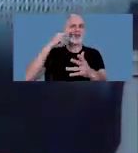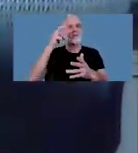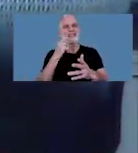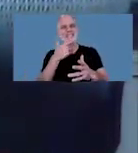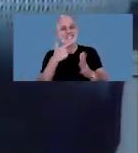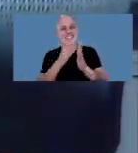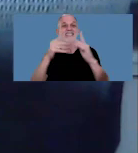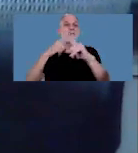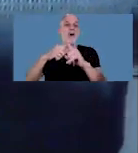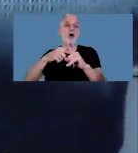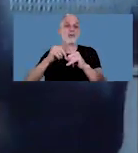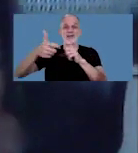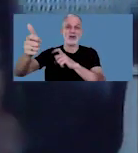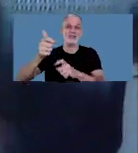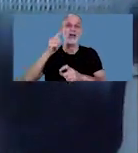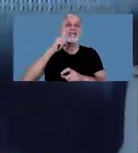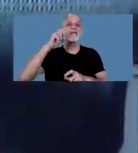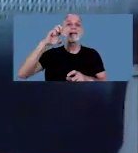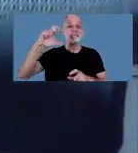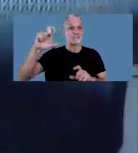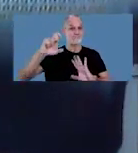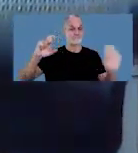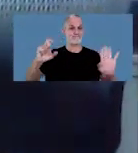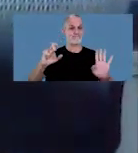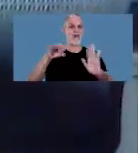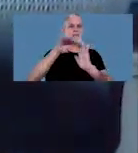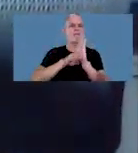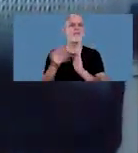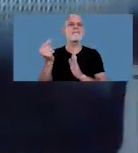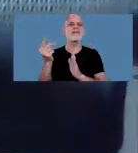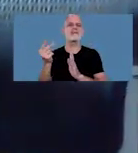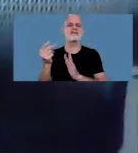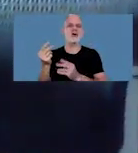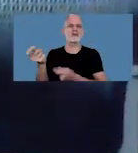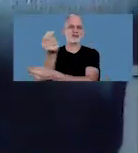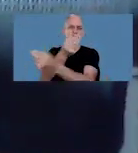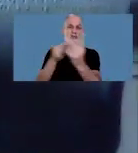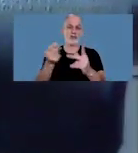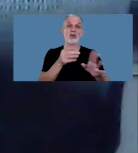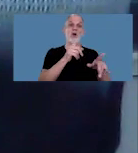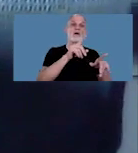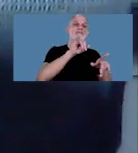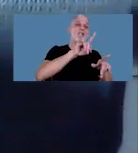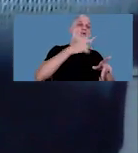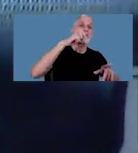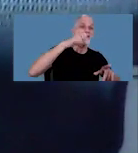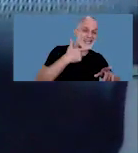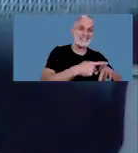2017 actualizado por IPC. Solamente eso del 4 de la unidad de sustentabilidad contributiva es para los inmuebles de